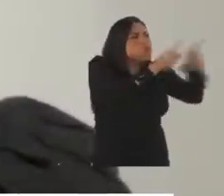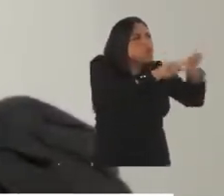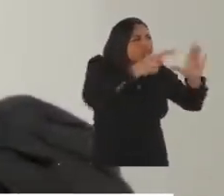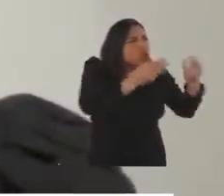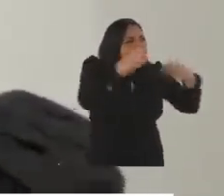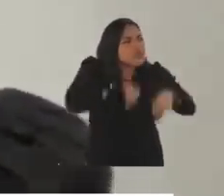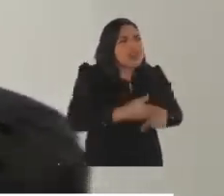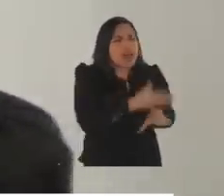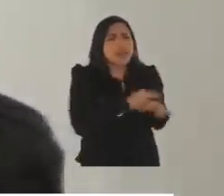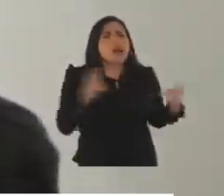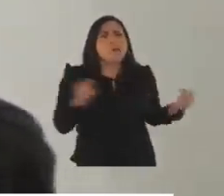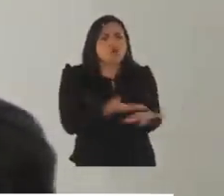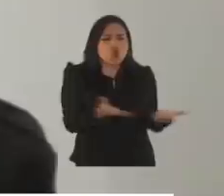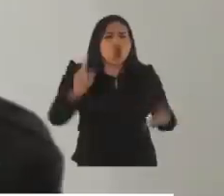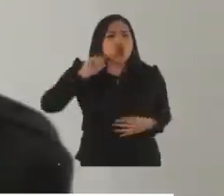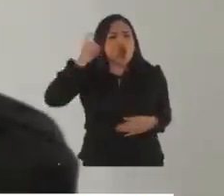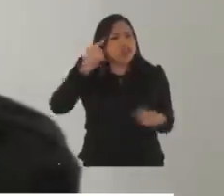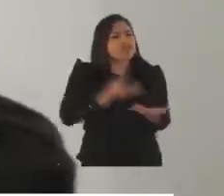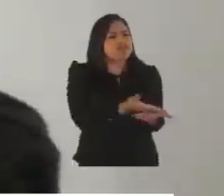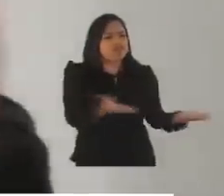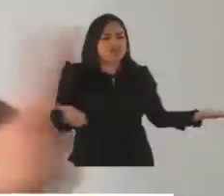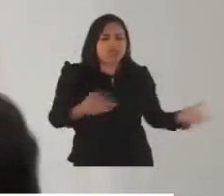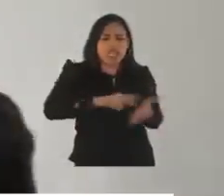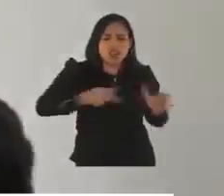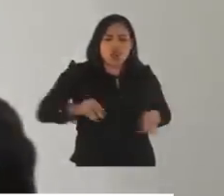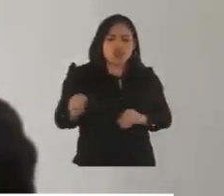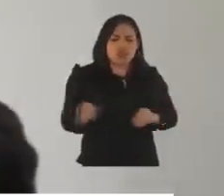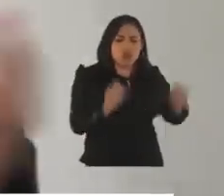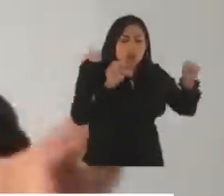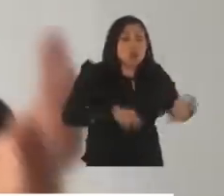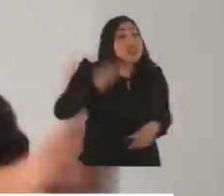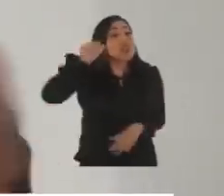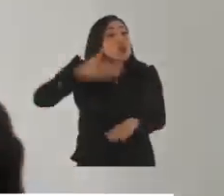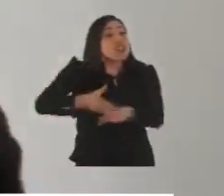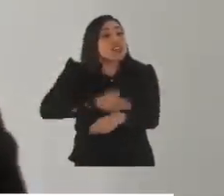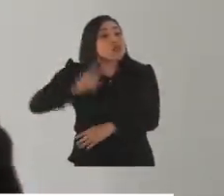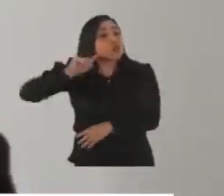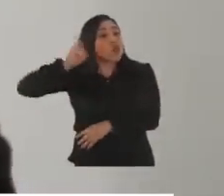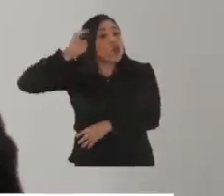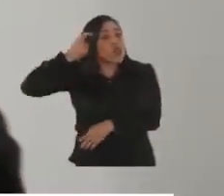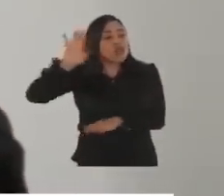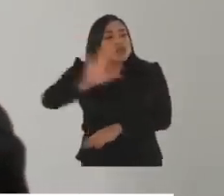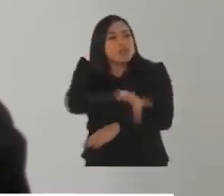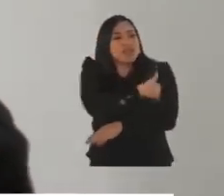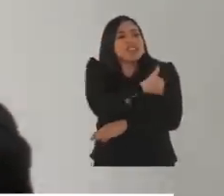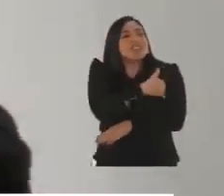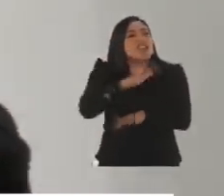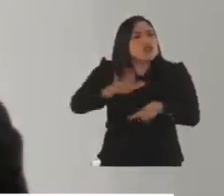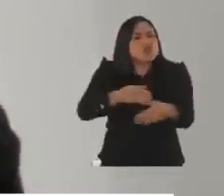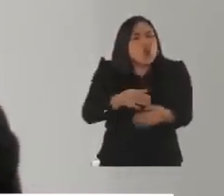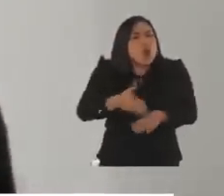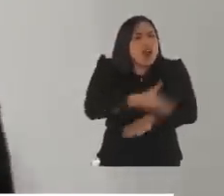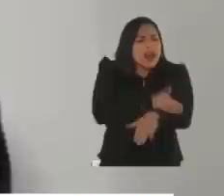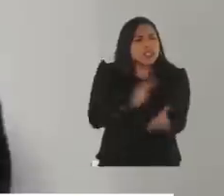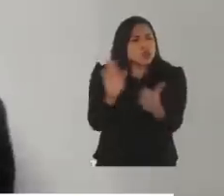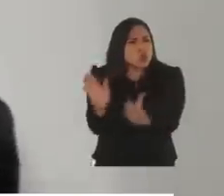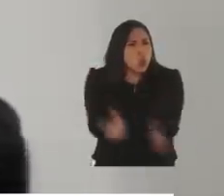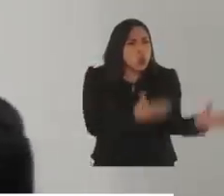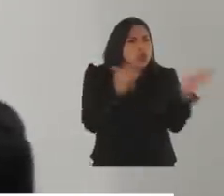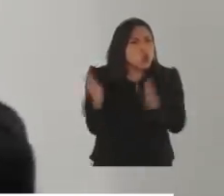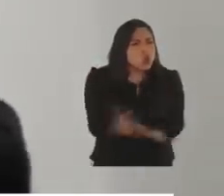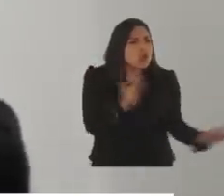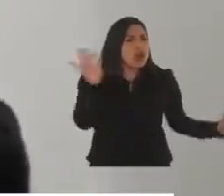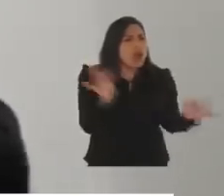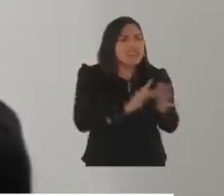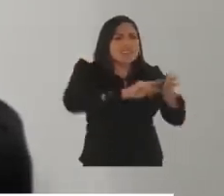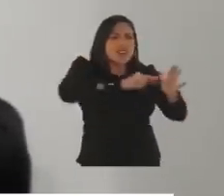muchas ofertas también del gobierno. No nos olvidemos que el gobierno ha sacado también a través del ministerio muchísimos cursos